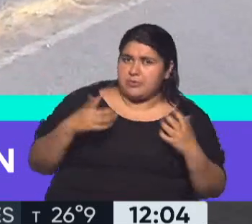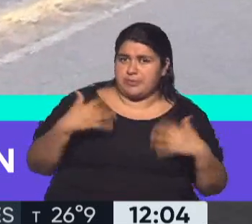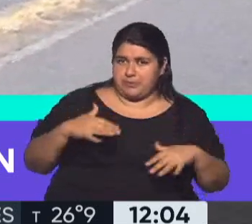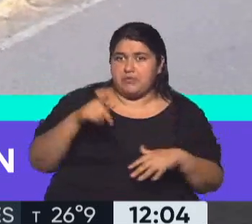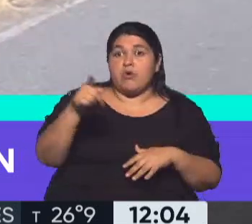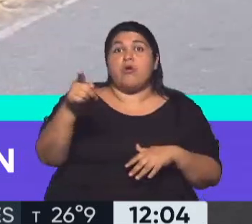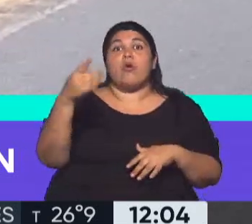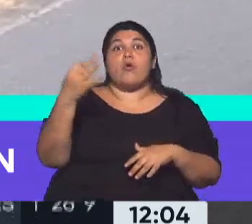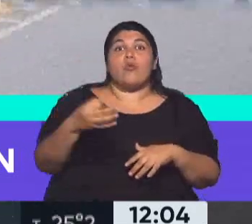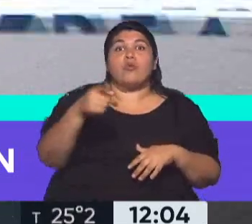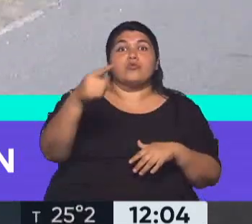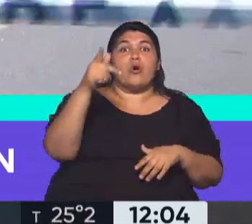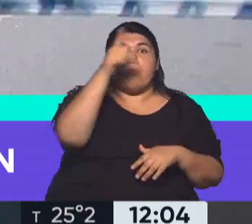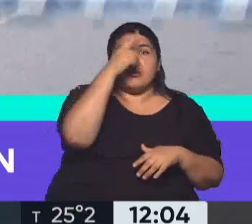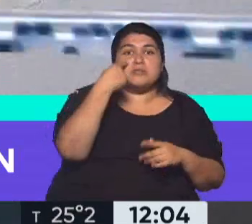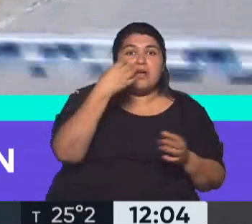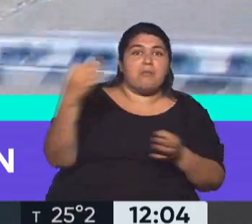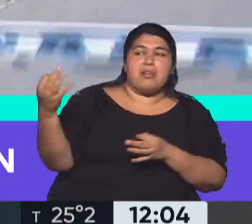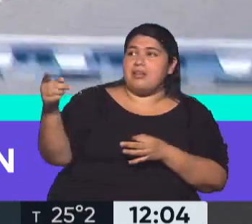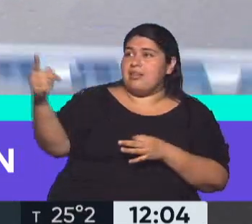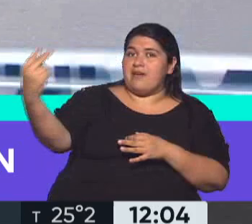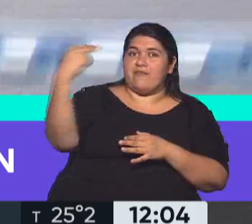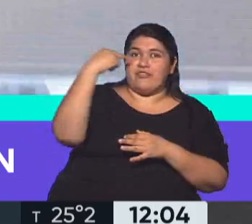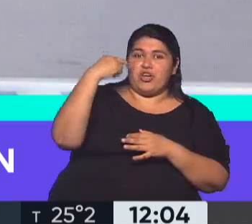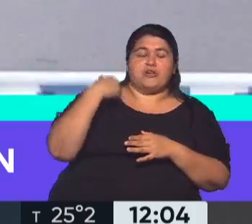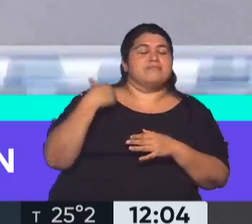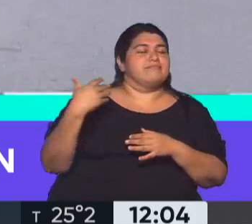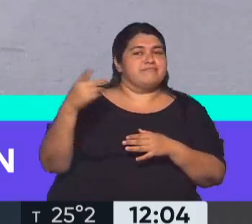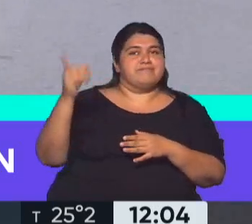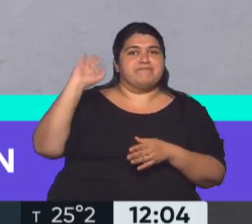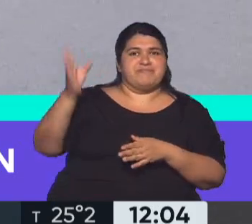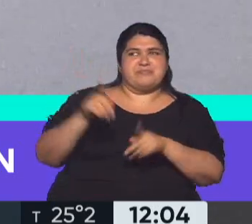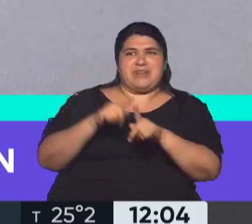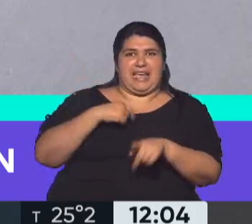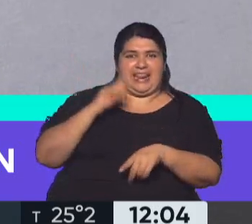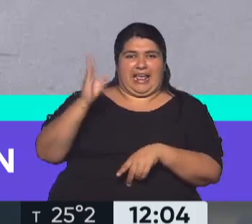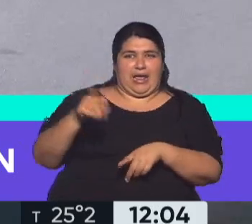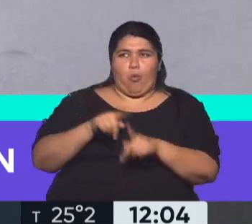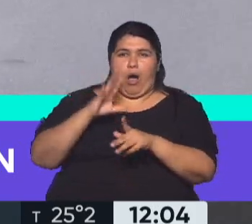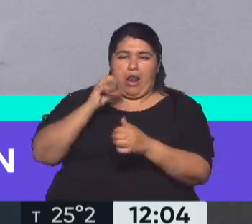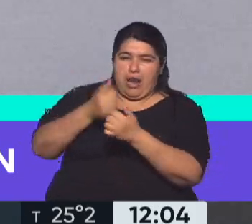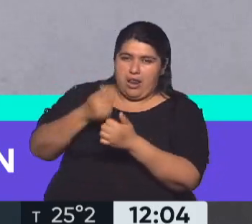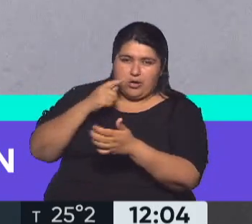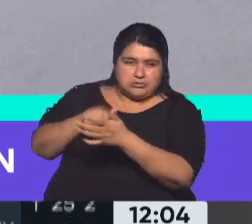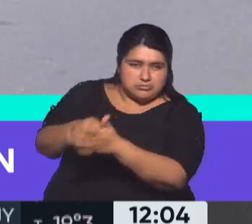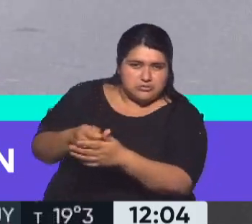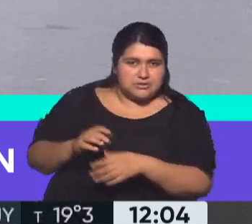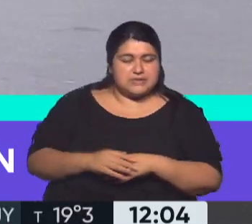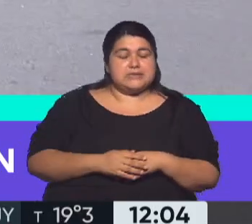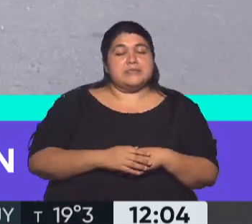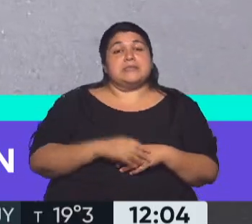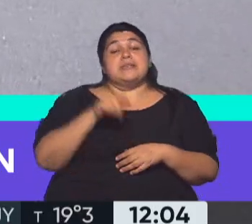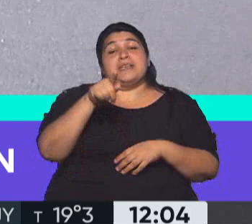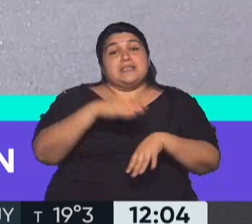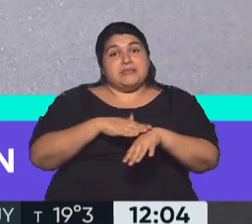había visto. Estuvo reconstruyendo exactamente lo mismo, estuvo con parte de los abogados defensores de los policías que